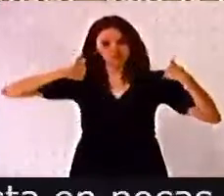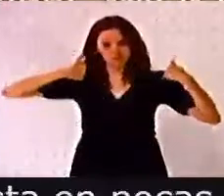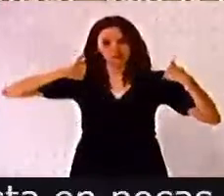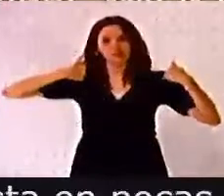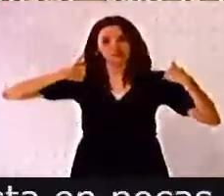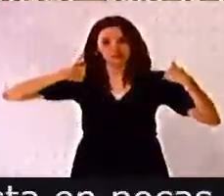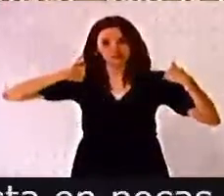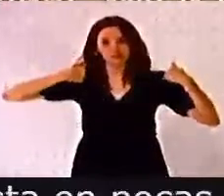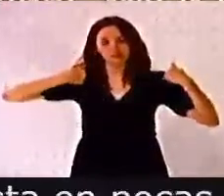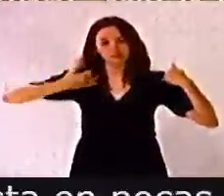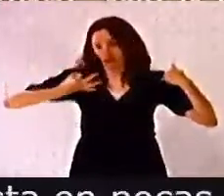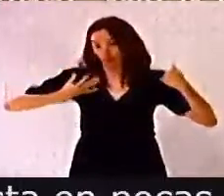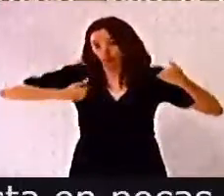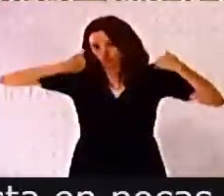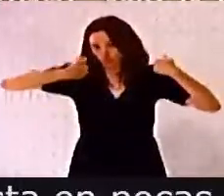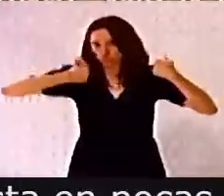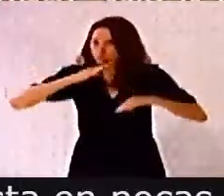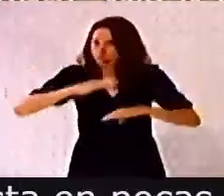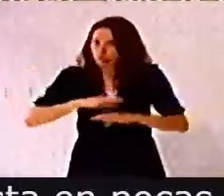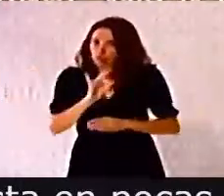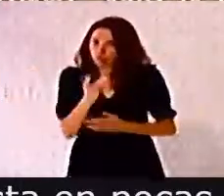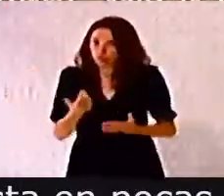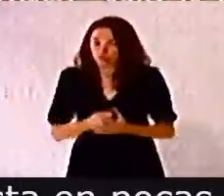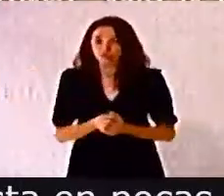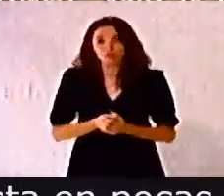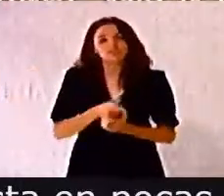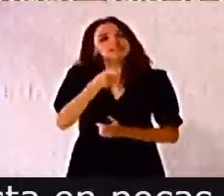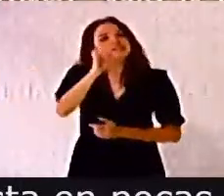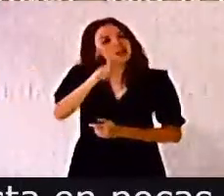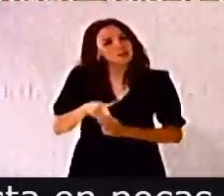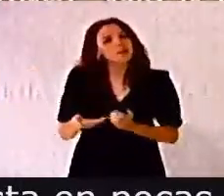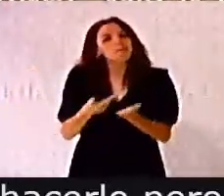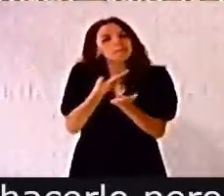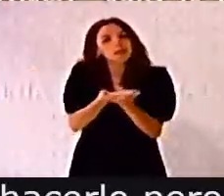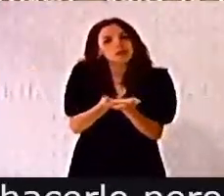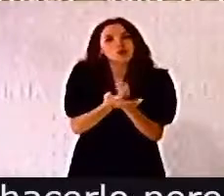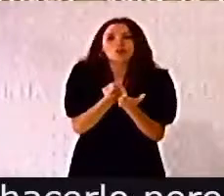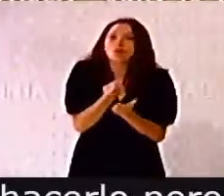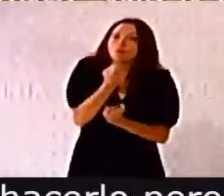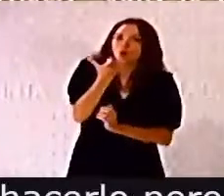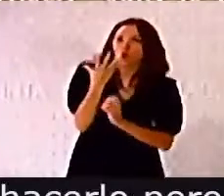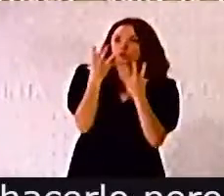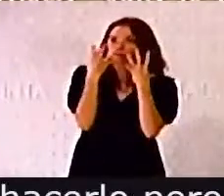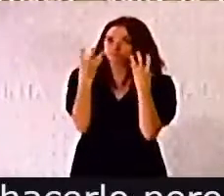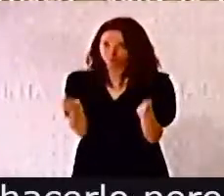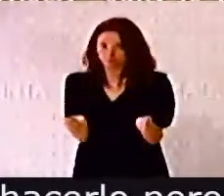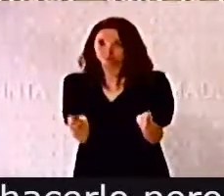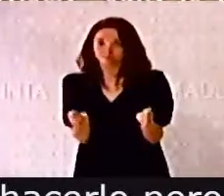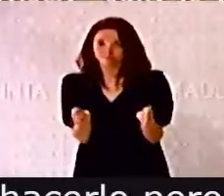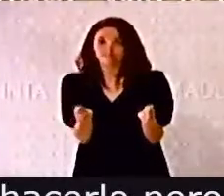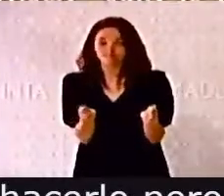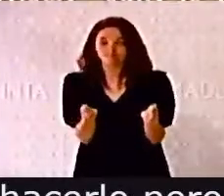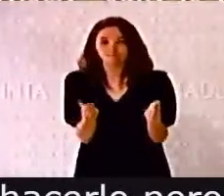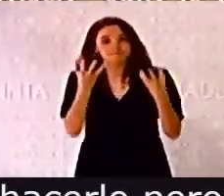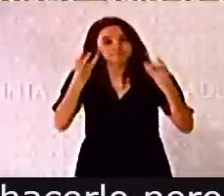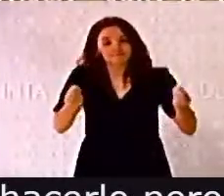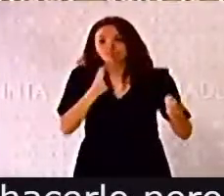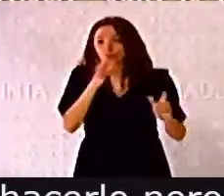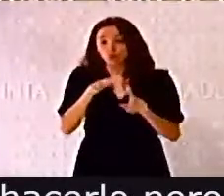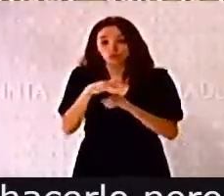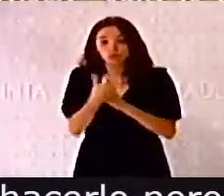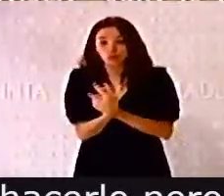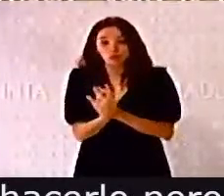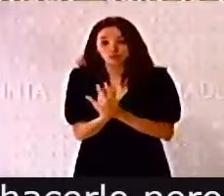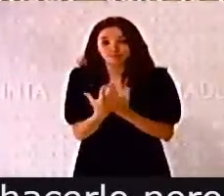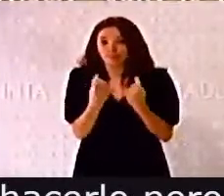la responsabilidad de hacerlo, ¿no? Pero también pido, por otra parte, cierta comprensión que en estos momentos nos es